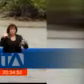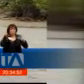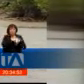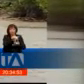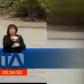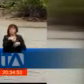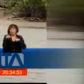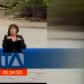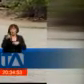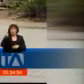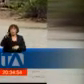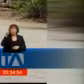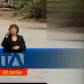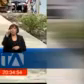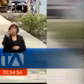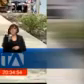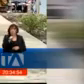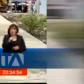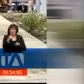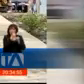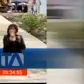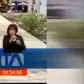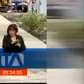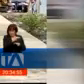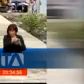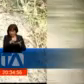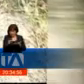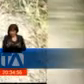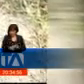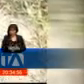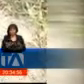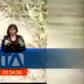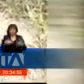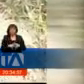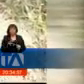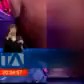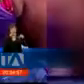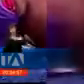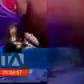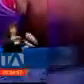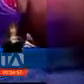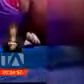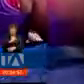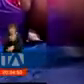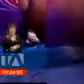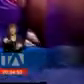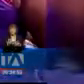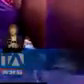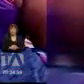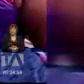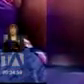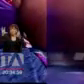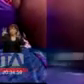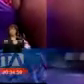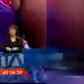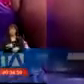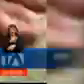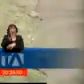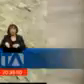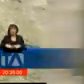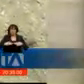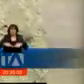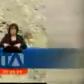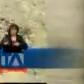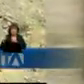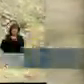isla Puna, Golfo de Guayaquil. Sometieron a los trabajadores y al personal de seguridad. Nos cogieron, nos botaron al suelo a todititos.